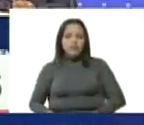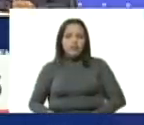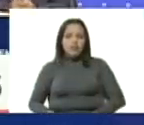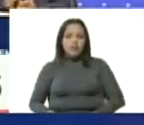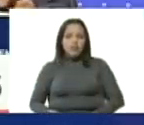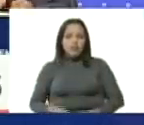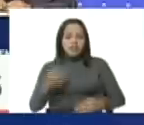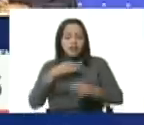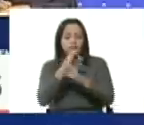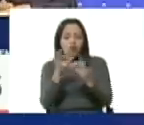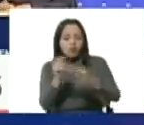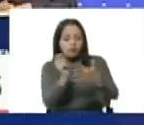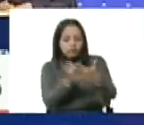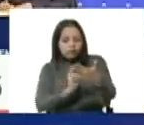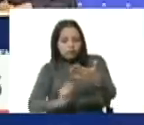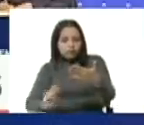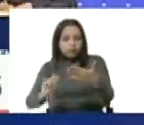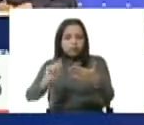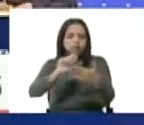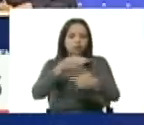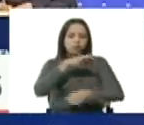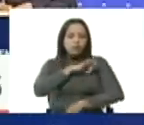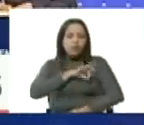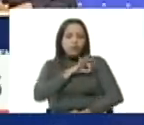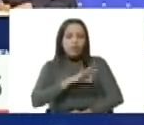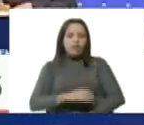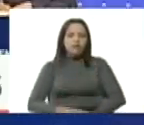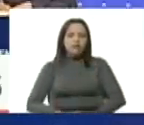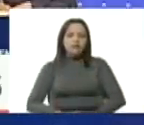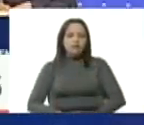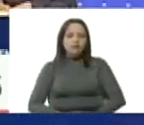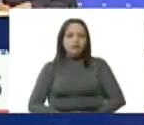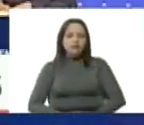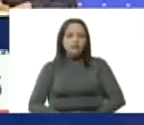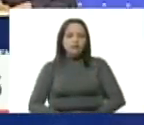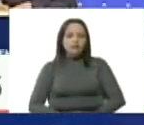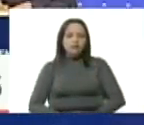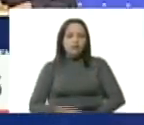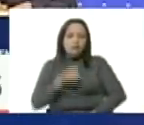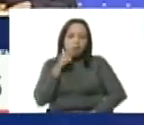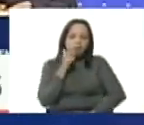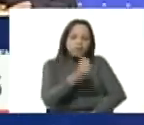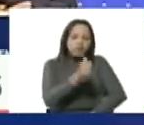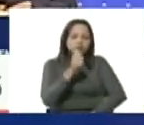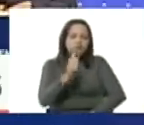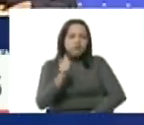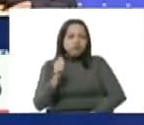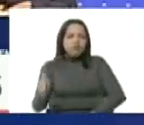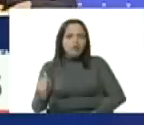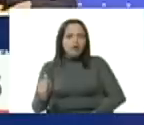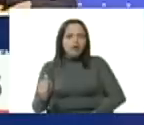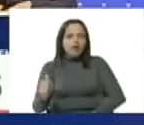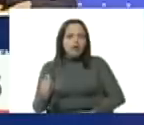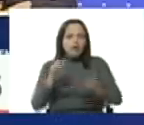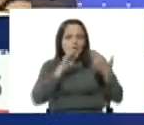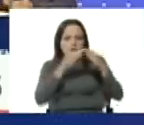cartografía social. Esa es la esencia, la cartografía social por cada comunidad.